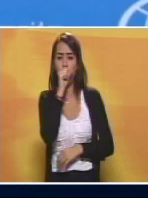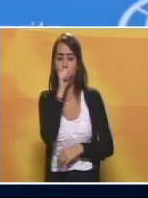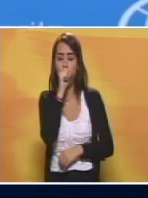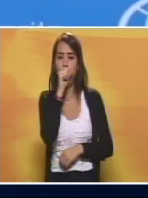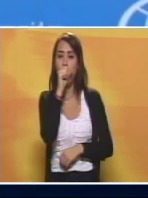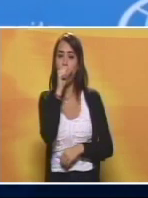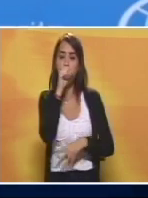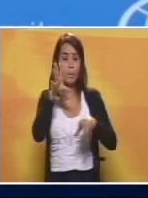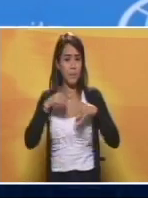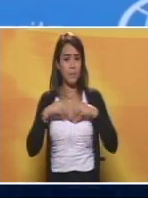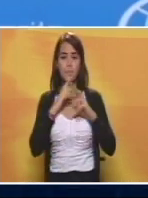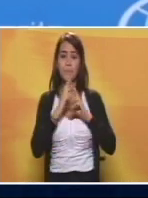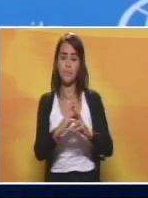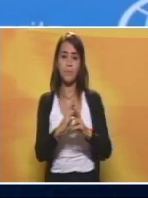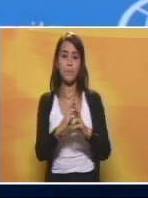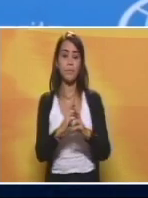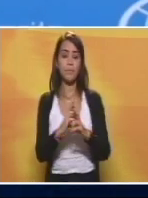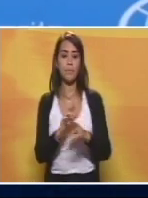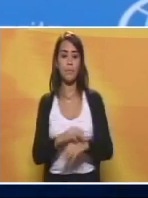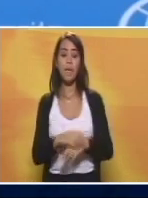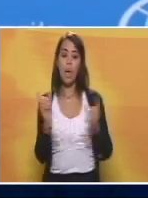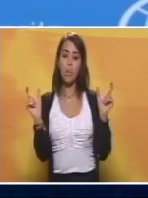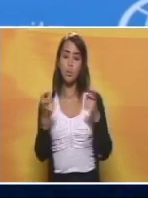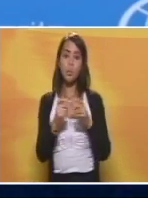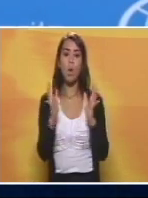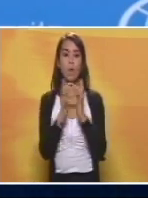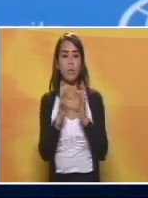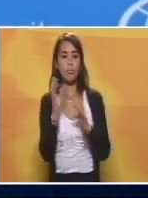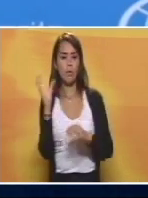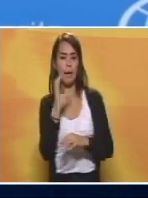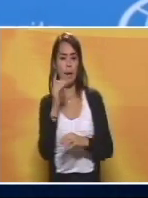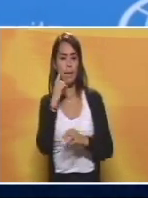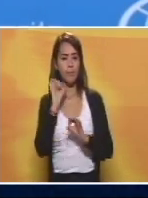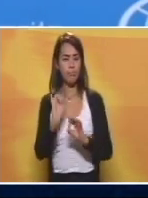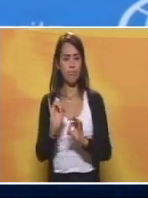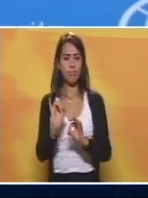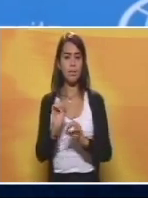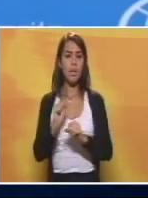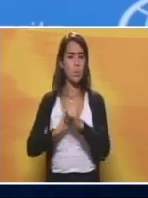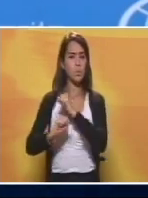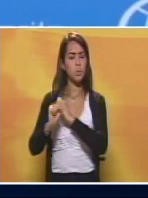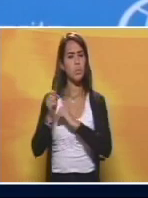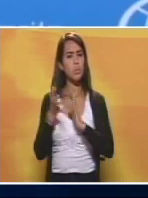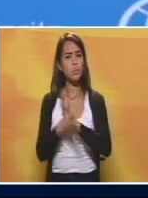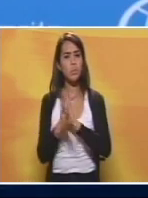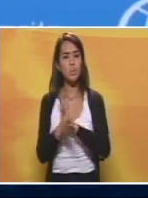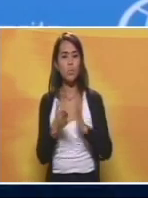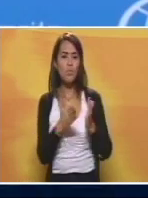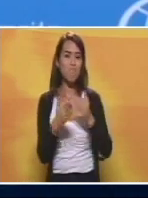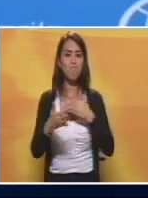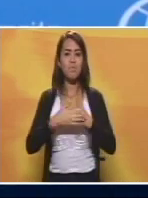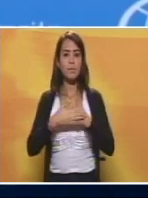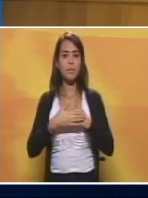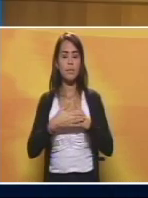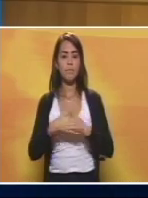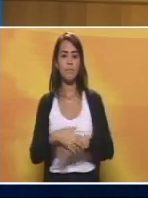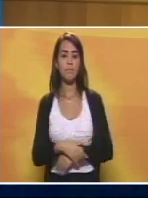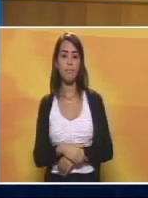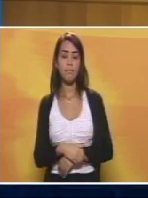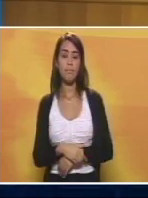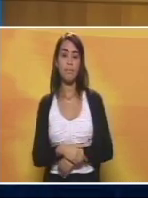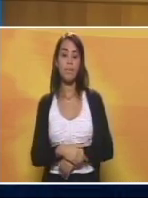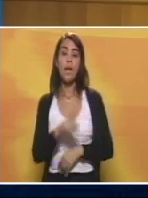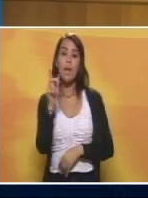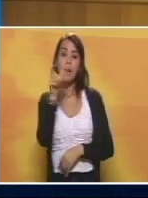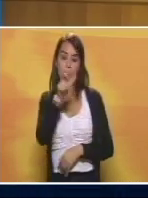reconocer los resultados que reducirán sus contactos con caracas son contraproducentes y conducen a un callejón sin salida a su juicio